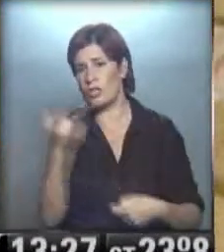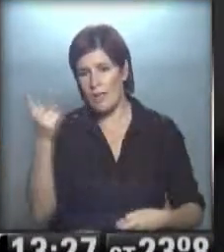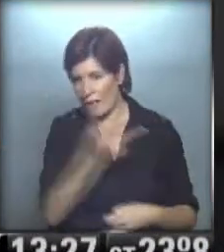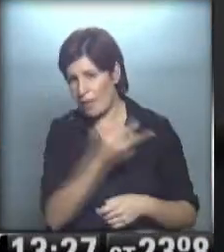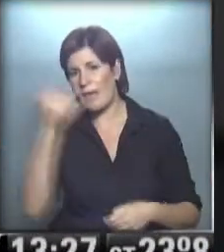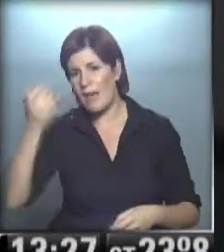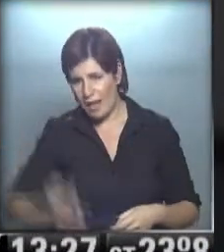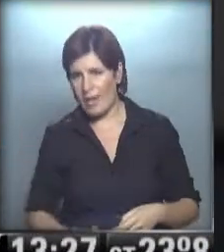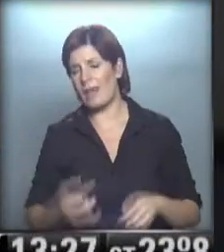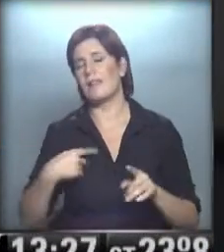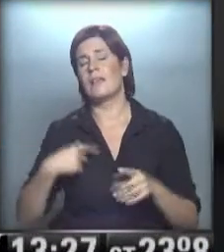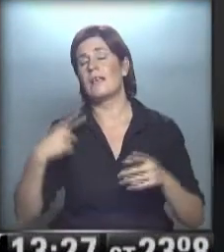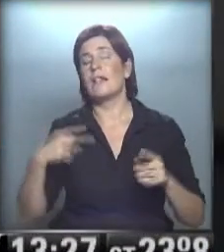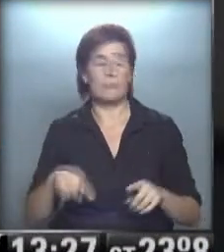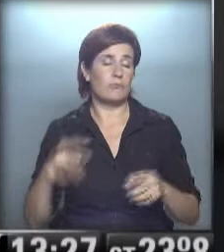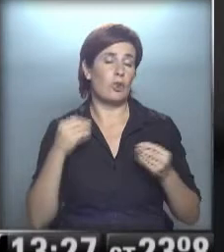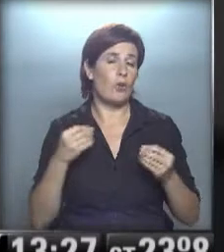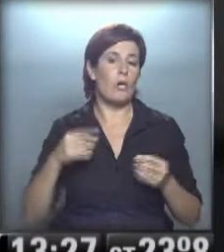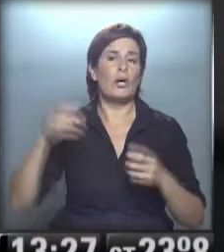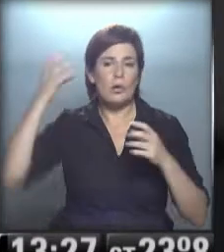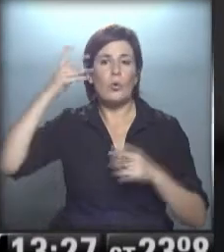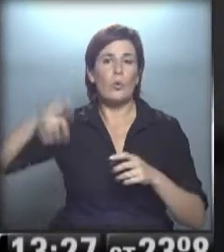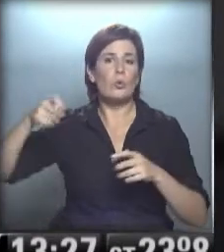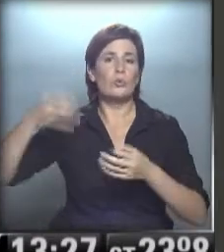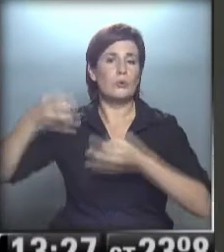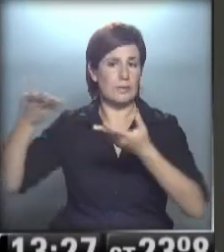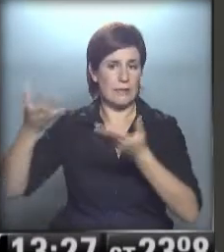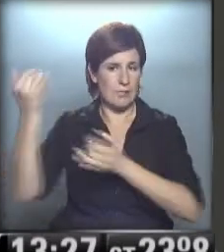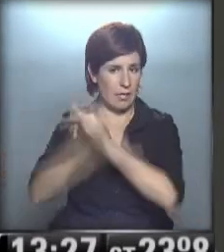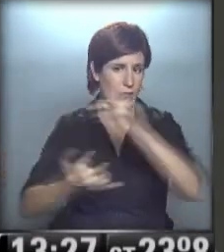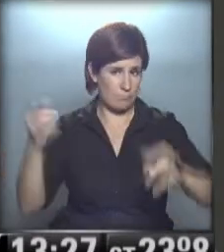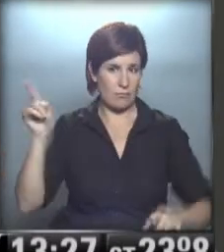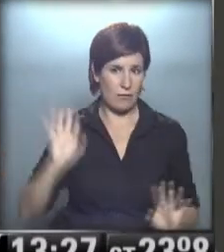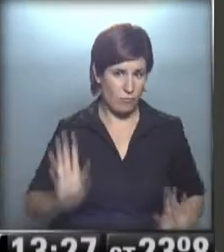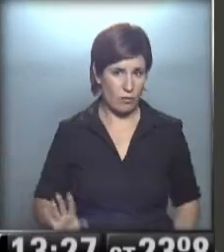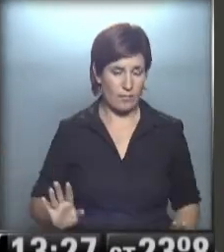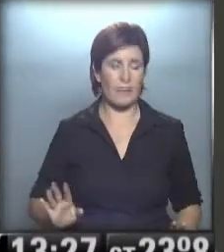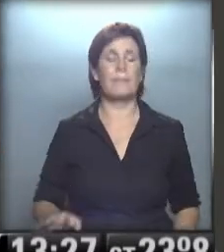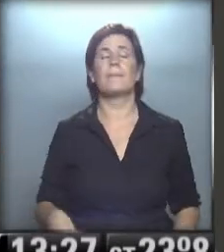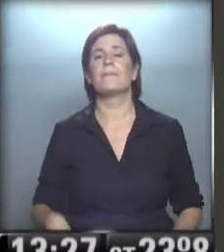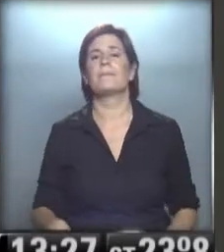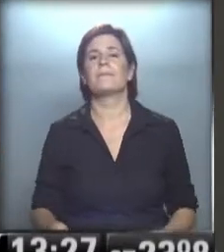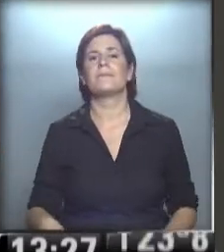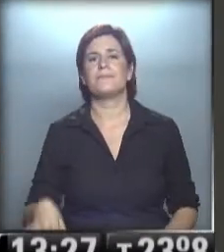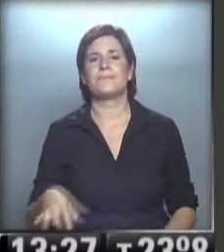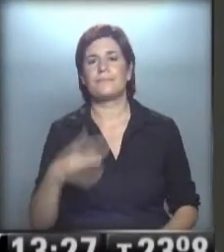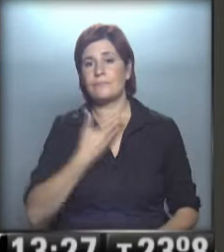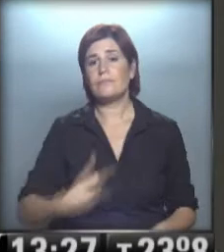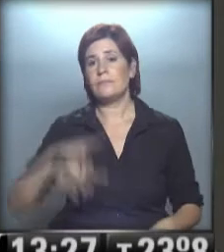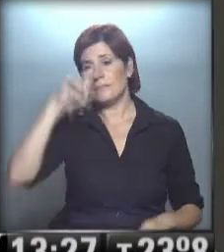a las acciones judiciales correspondientes por tanto desde el estado